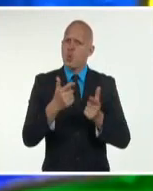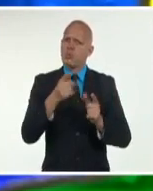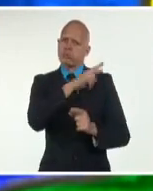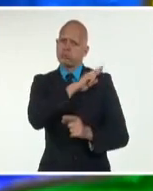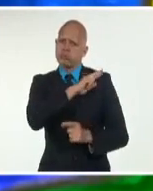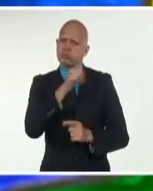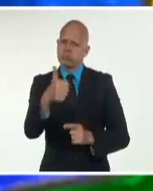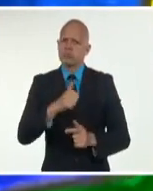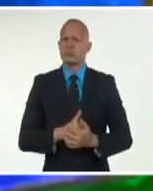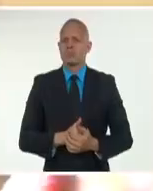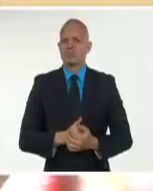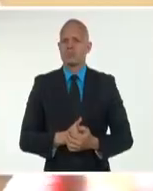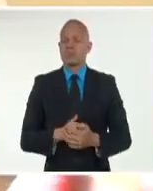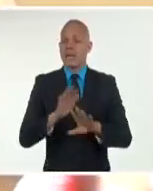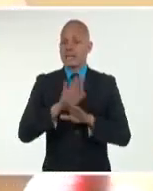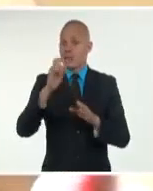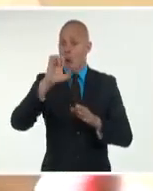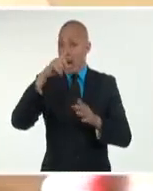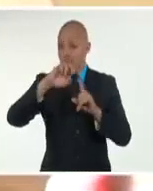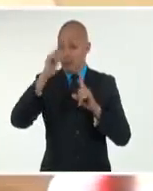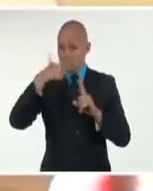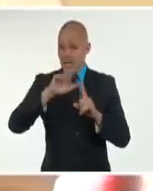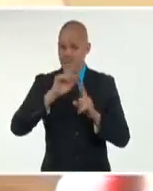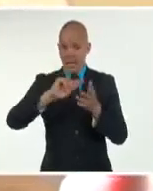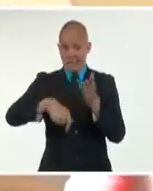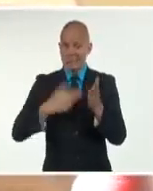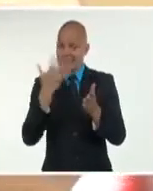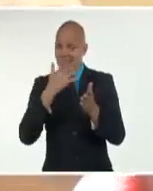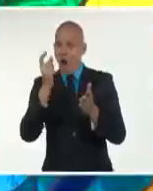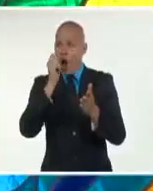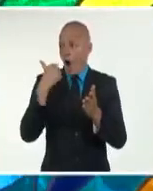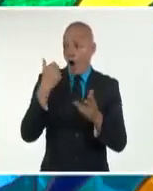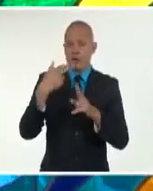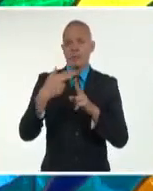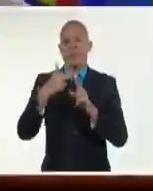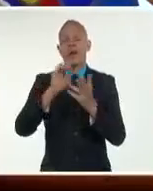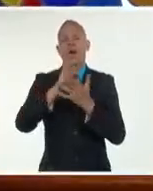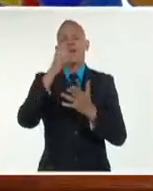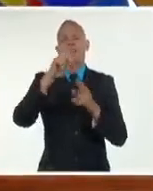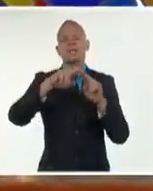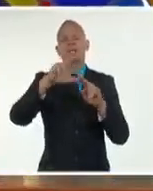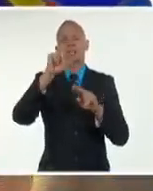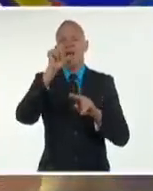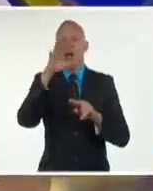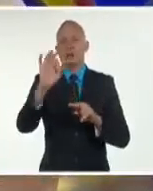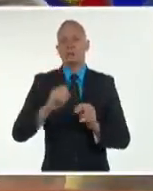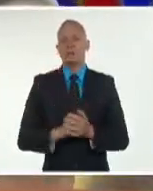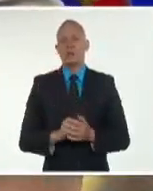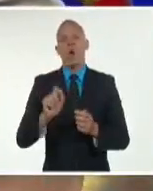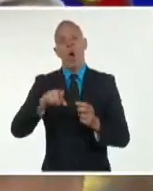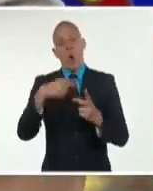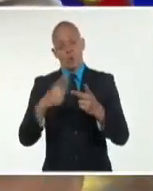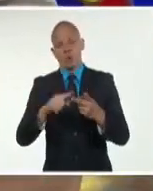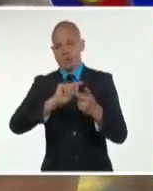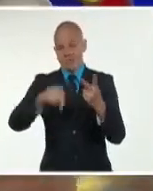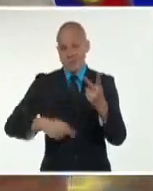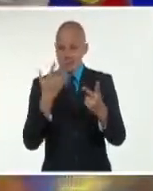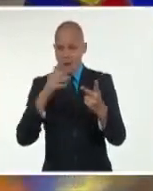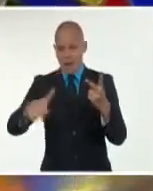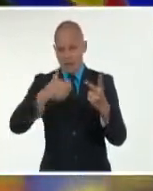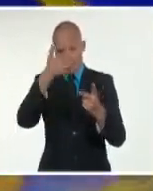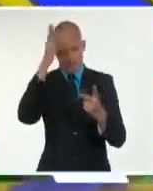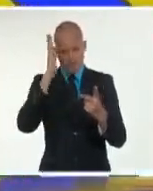El resumen del acta fue firmado por el comandante del Ejército Rebelde, José Ramón Machado Ventura, y el primer secretario del Comité Central y presidente